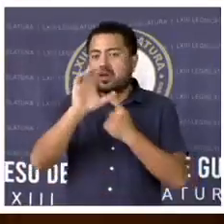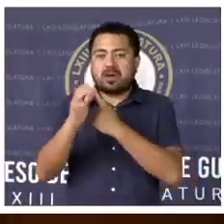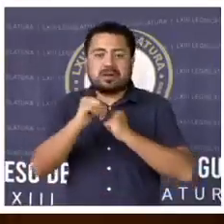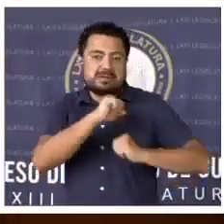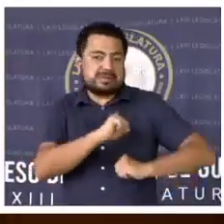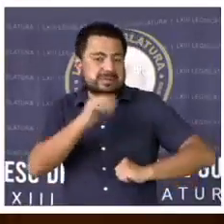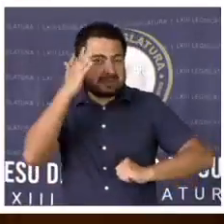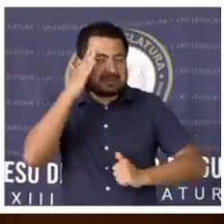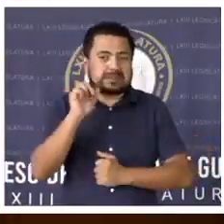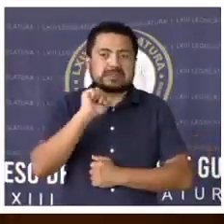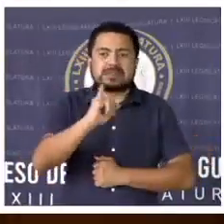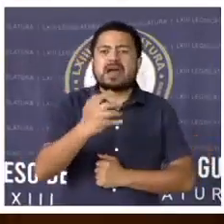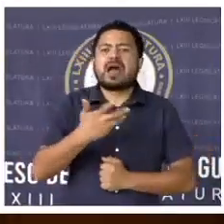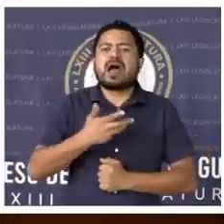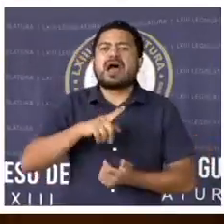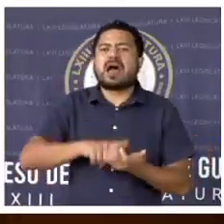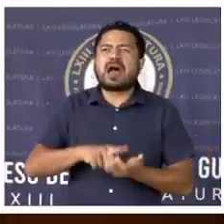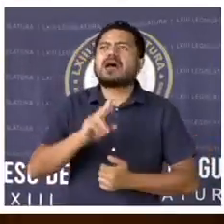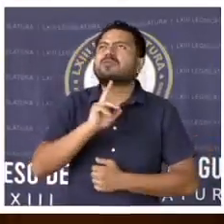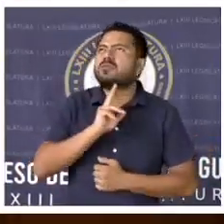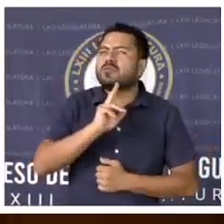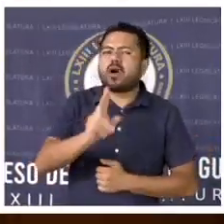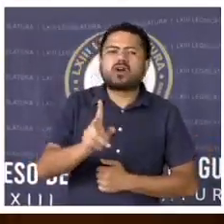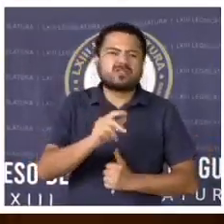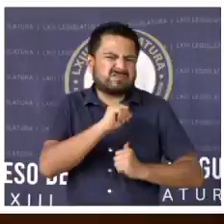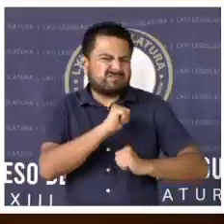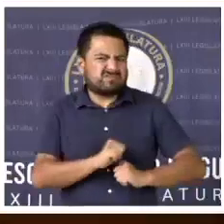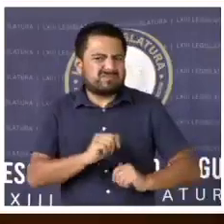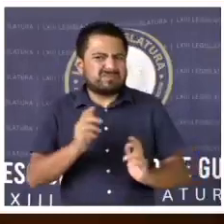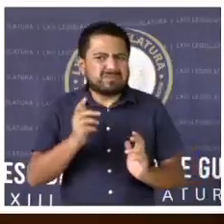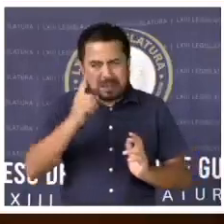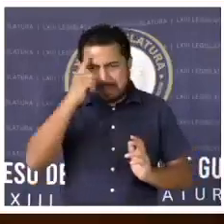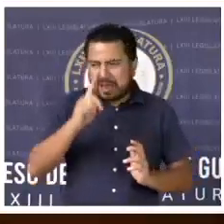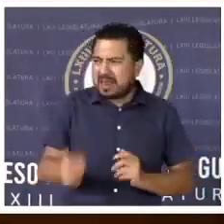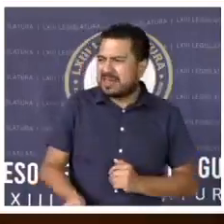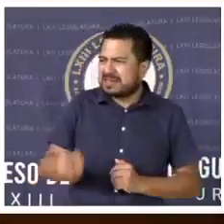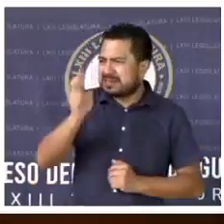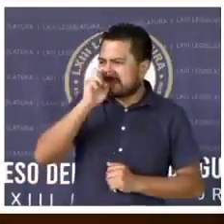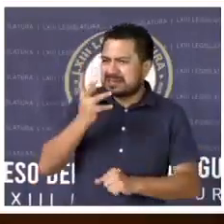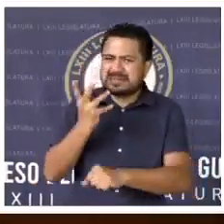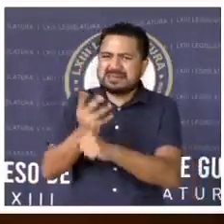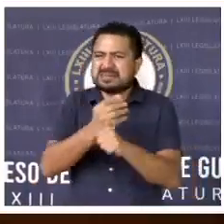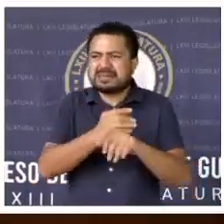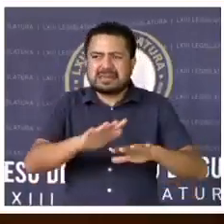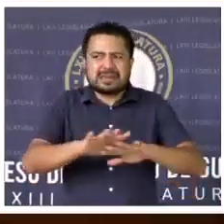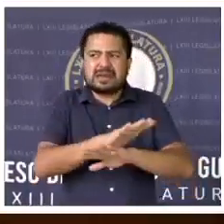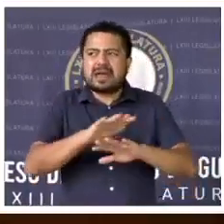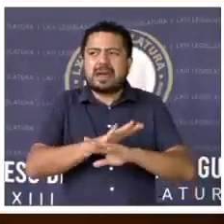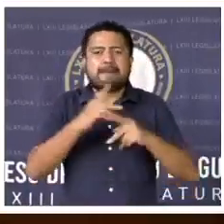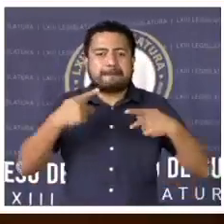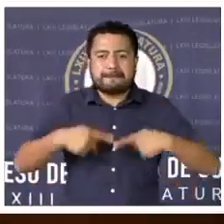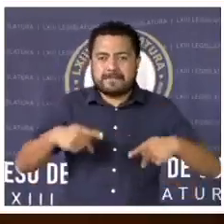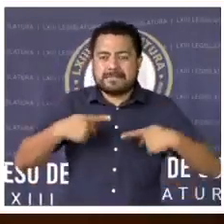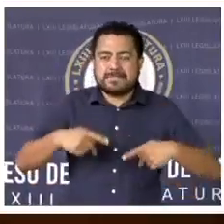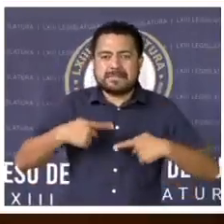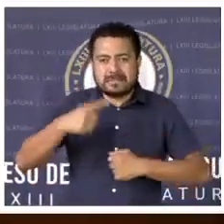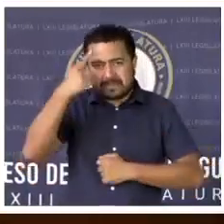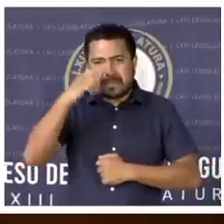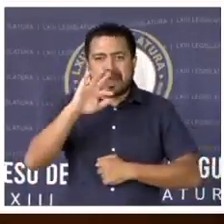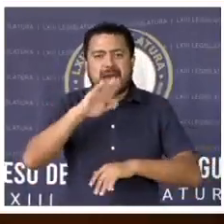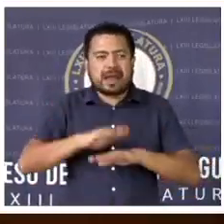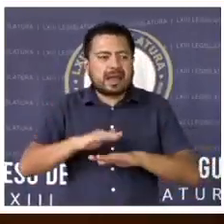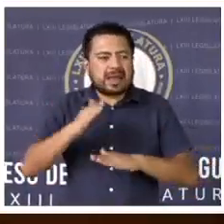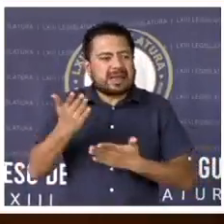que tenga voz que tenga autoridad para exigir la reparación del daño de la víctima para traer